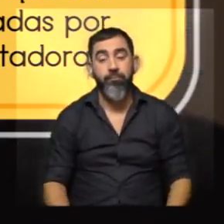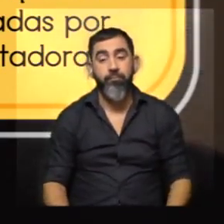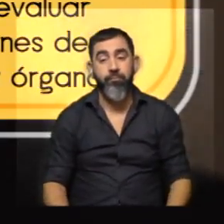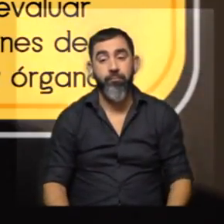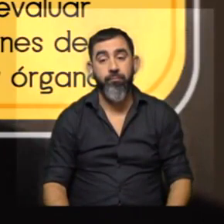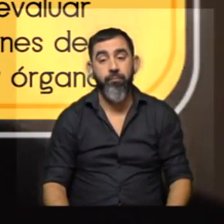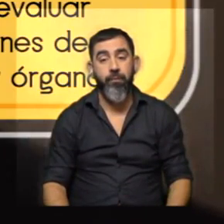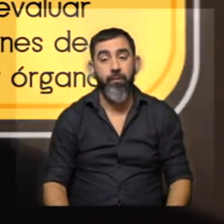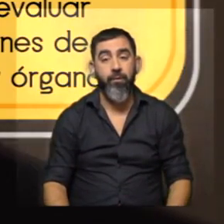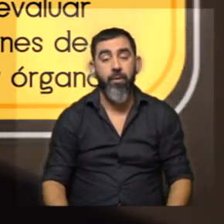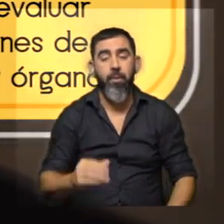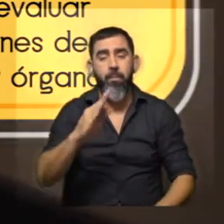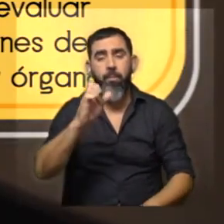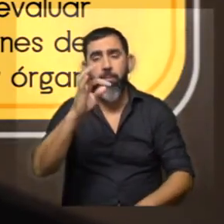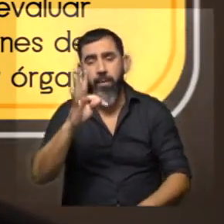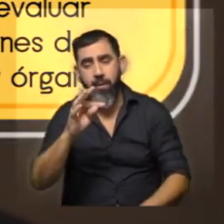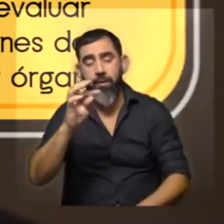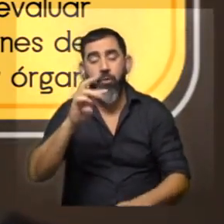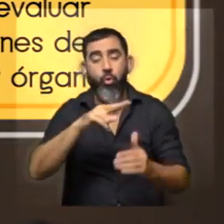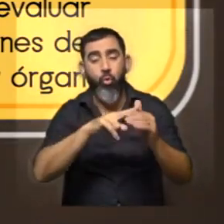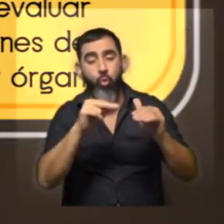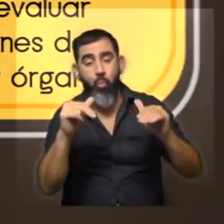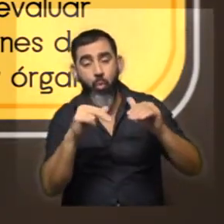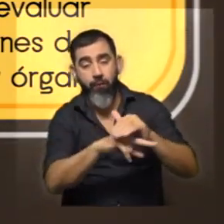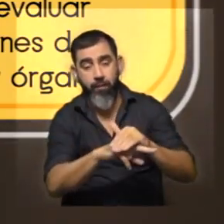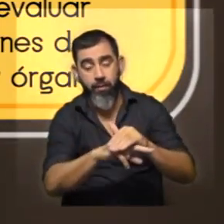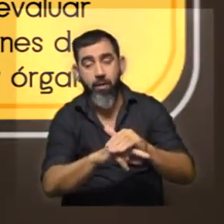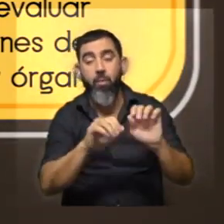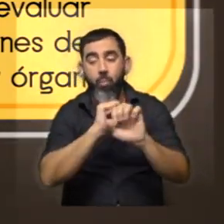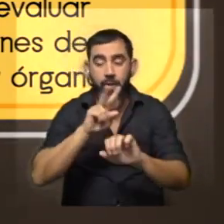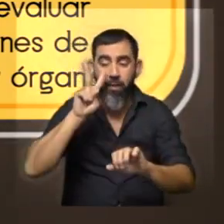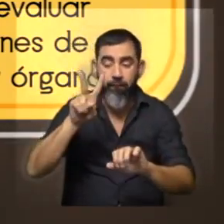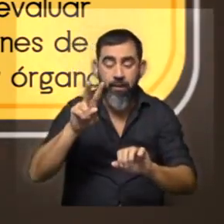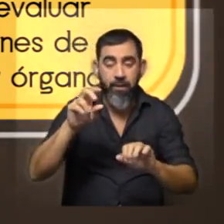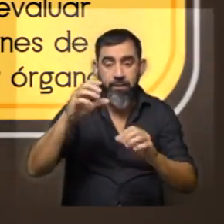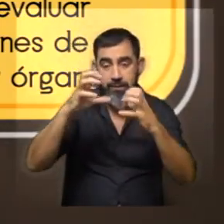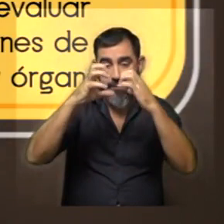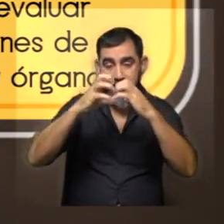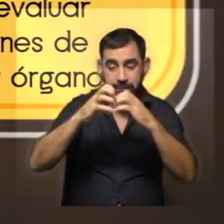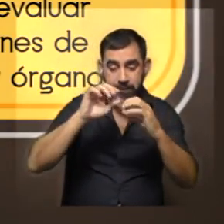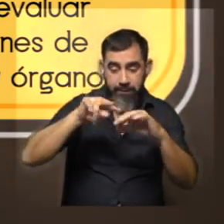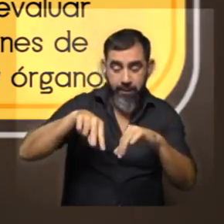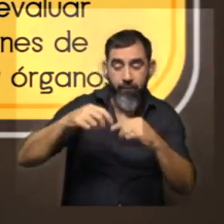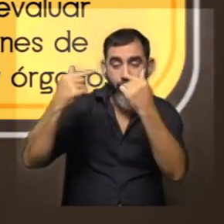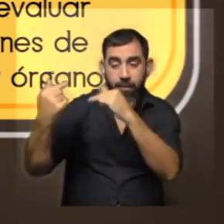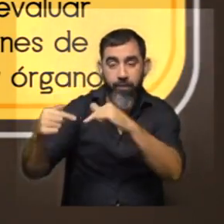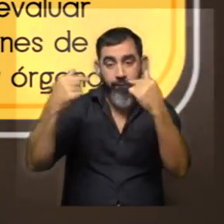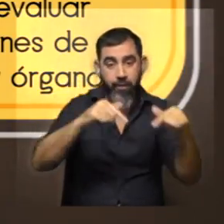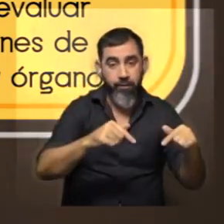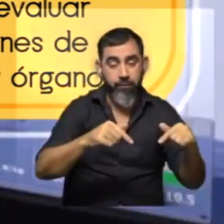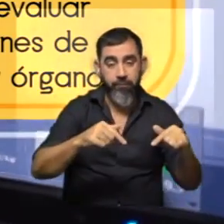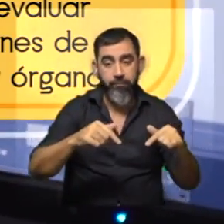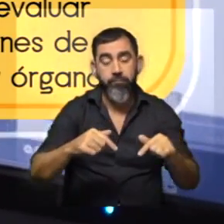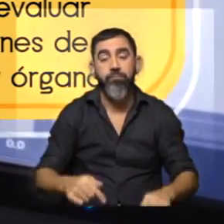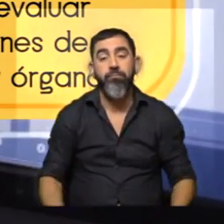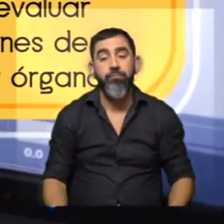el PET, la tomografía, nos permite ver el cerebro desde otra mirada, desde otro